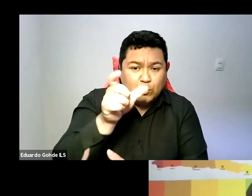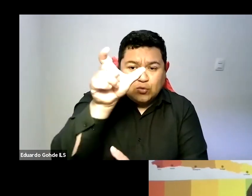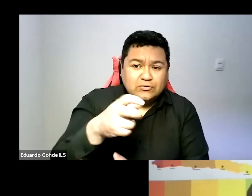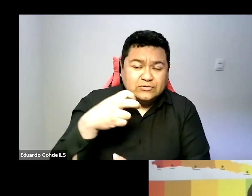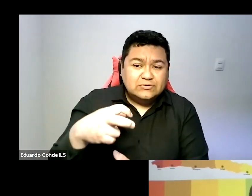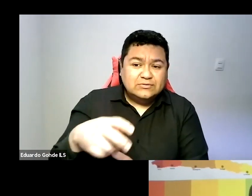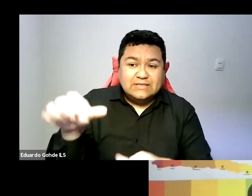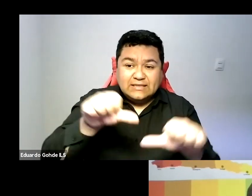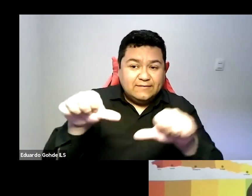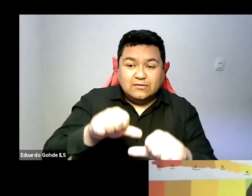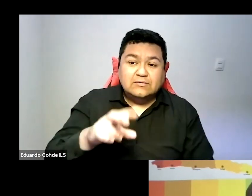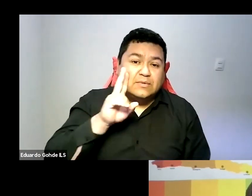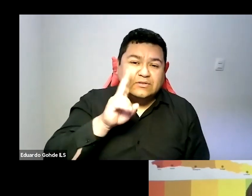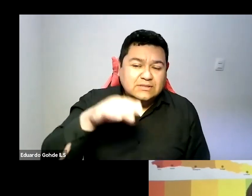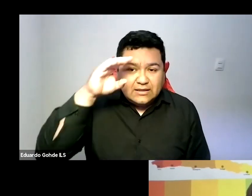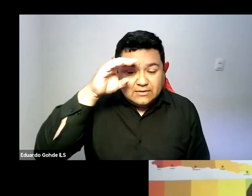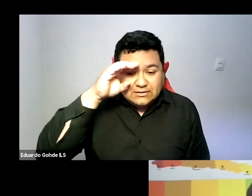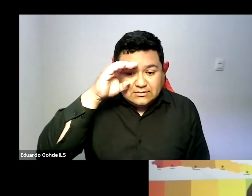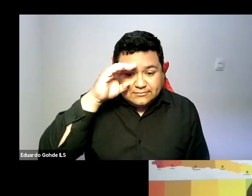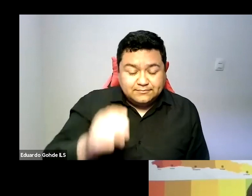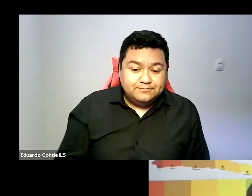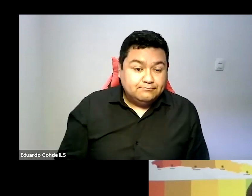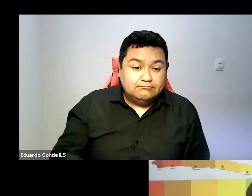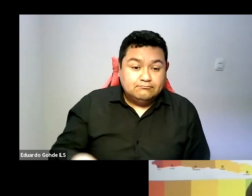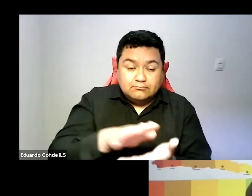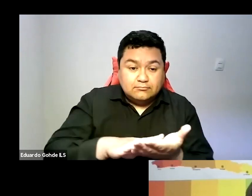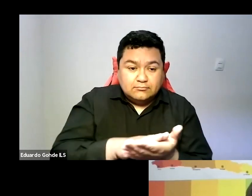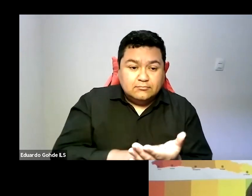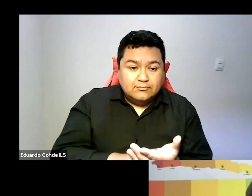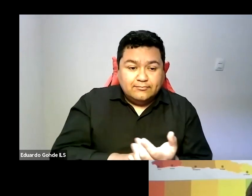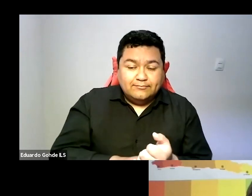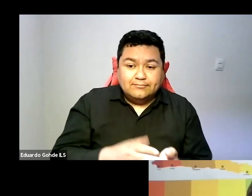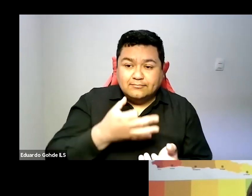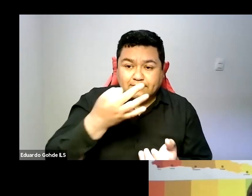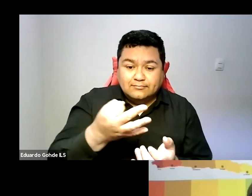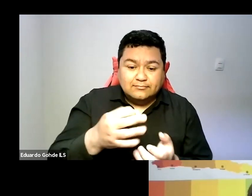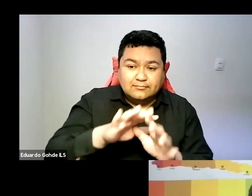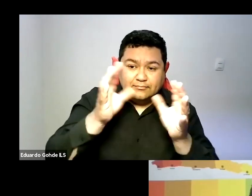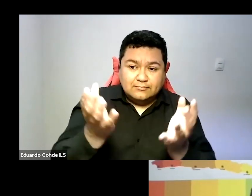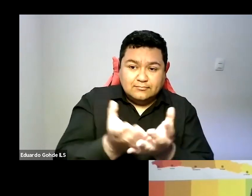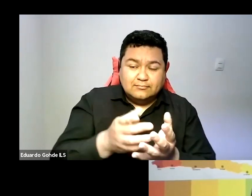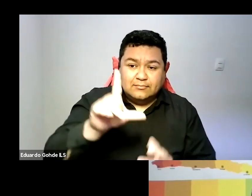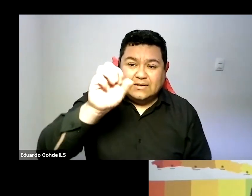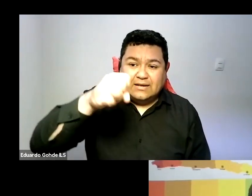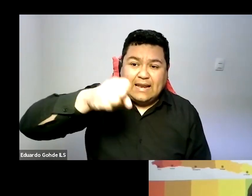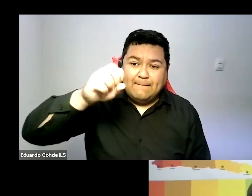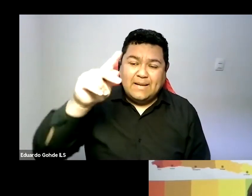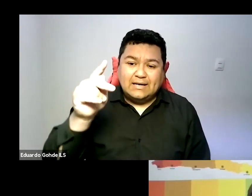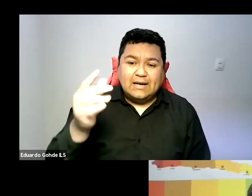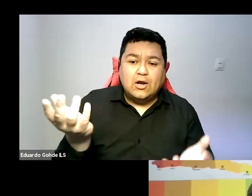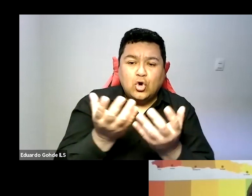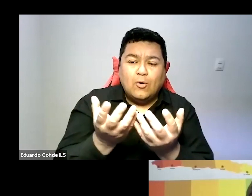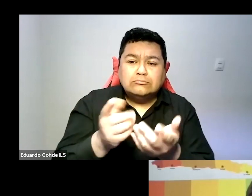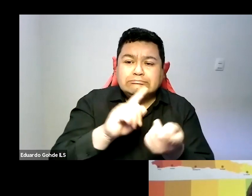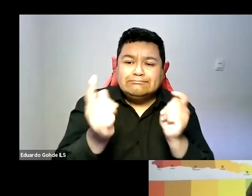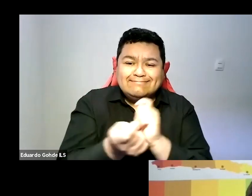tiene la experiencia? En particular, refiriéndose al ejemplo que mencionaste del mundo de Lamarck, cómo llevarlo a pensar esto